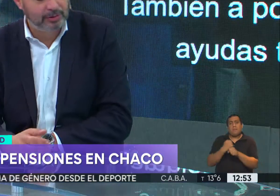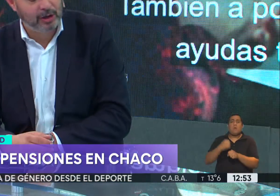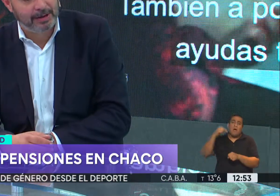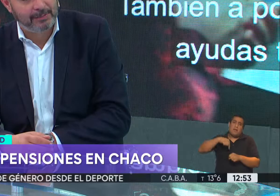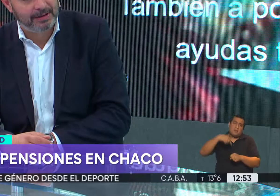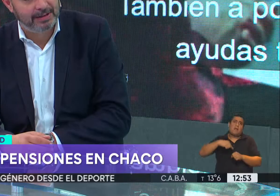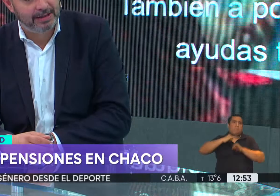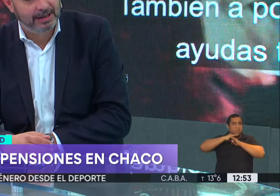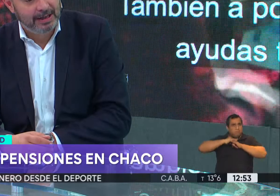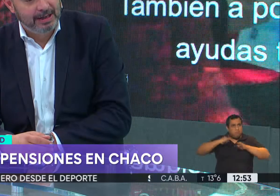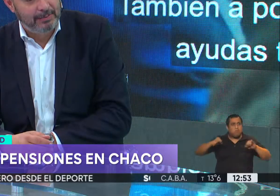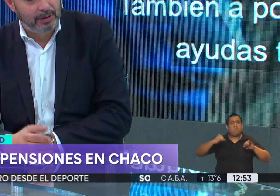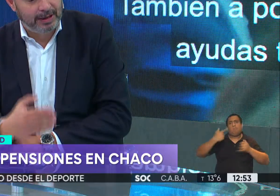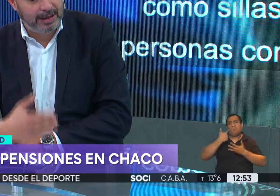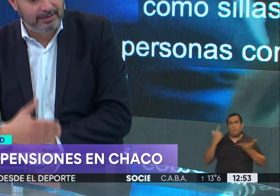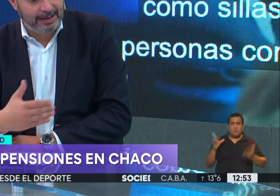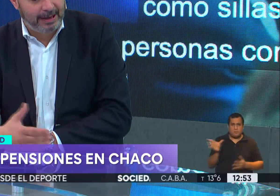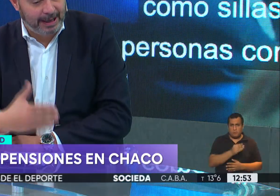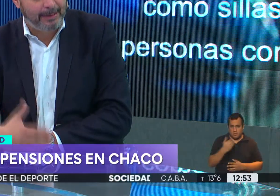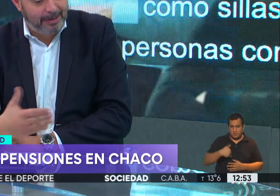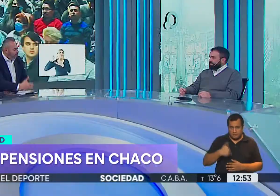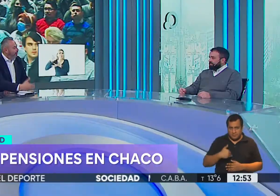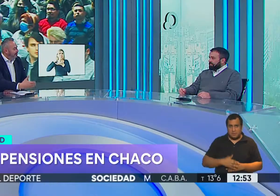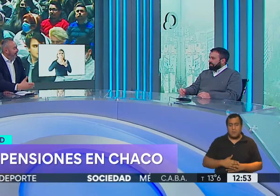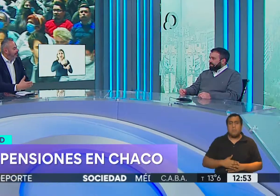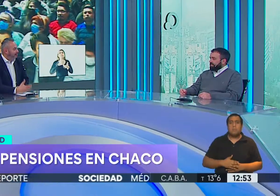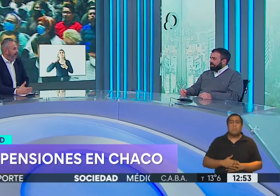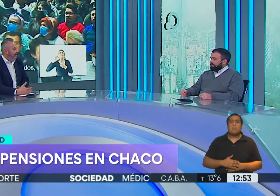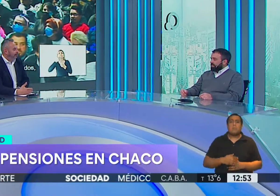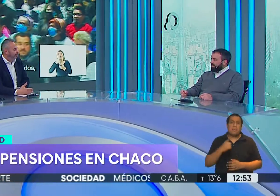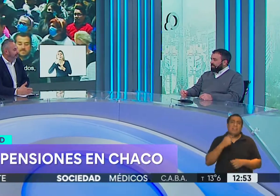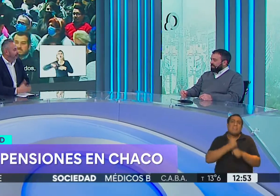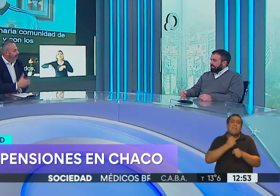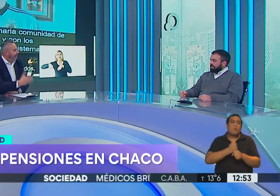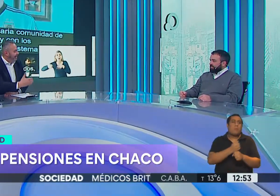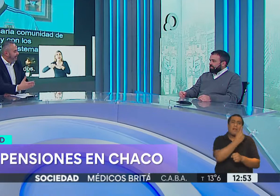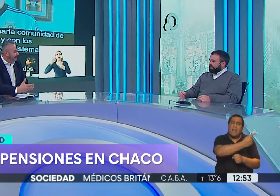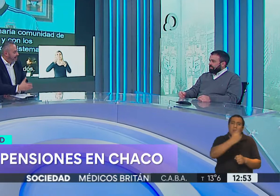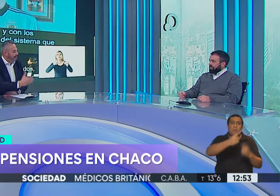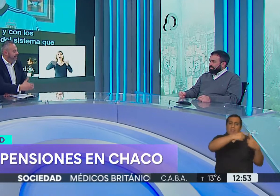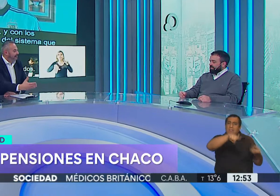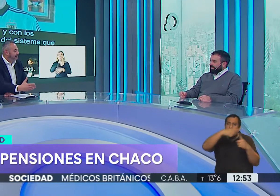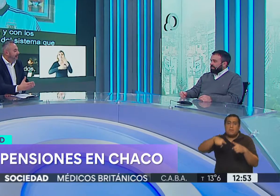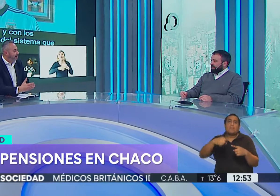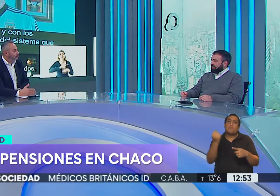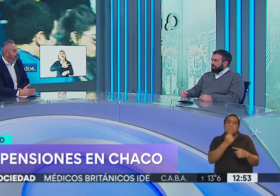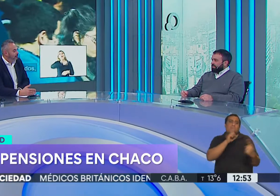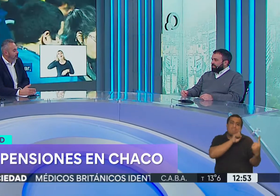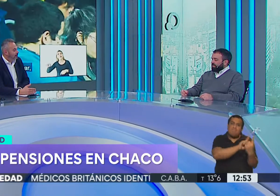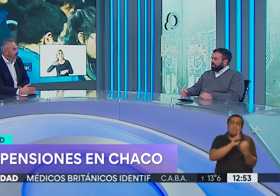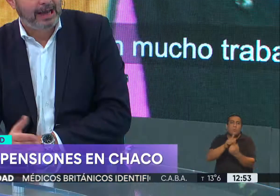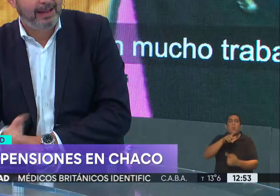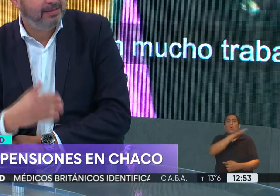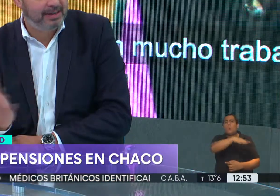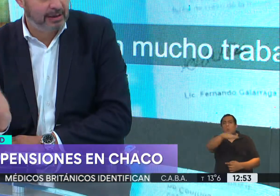contarlo, para que el país se entere, porque es personalizado el trabajo. Es como decir vos, cara a cara. Es acercarse a los lugares